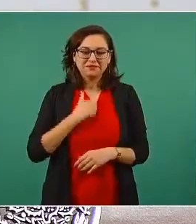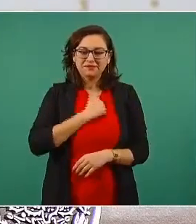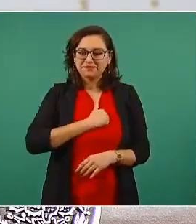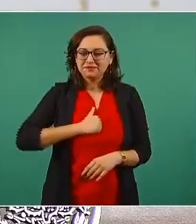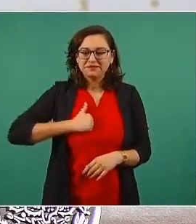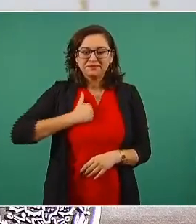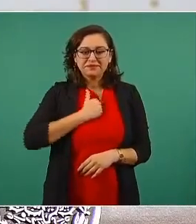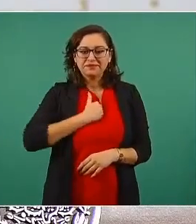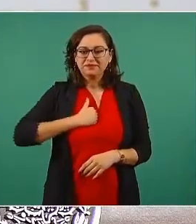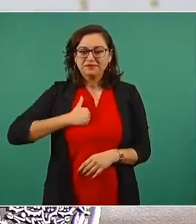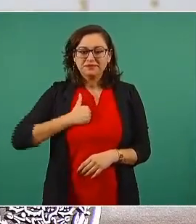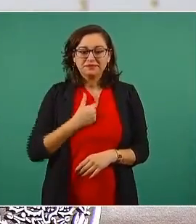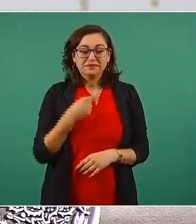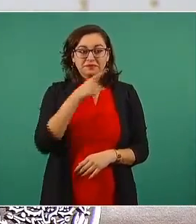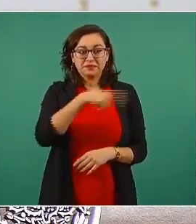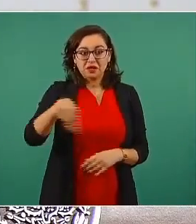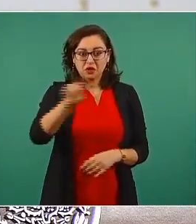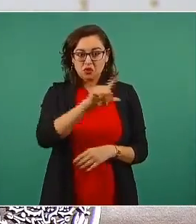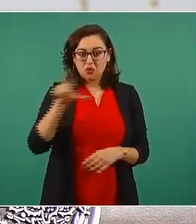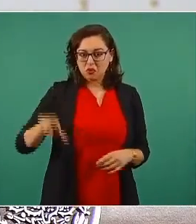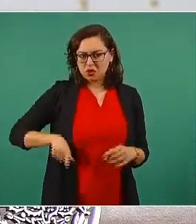del llamado régimen constitucional.